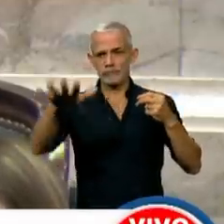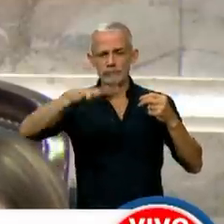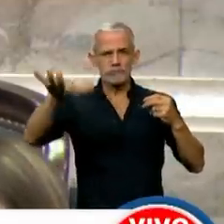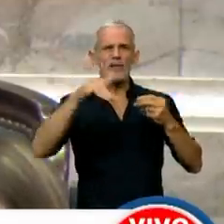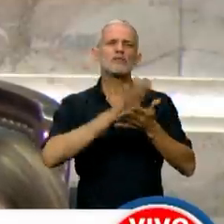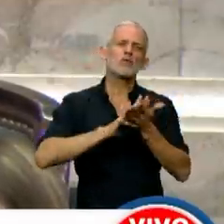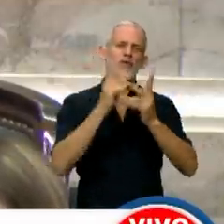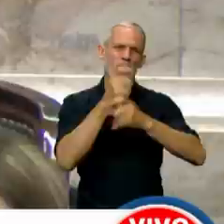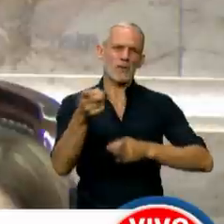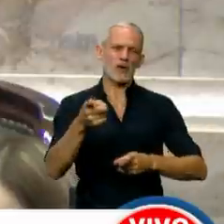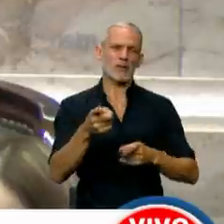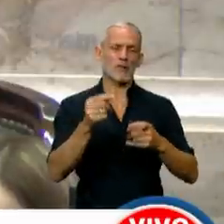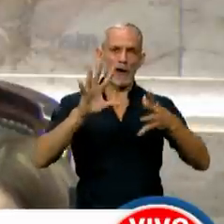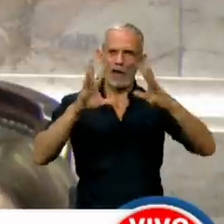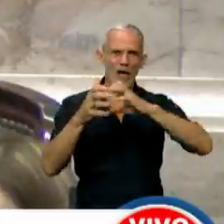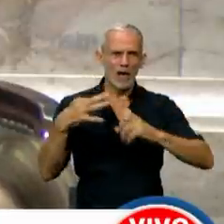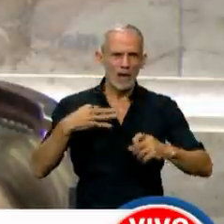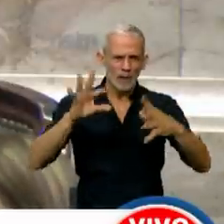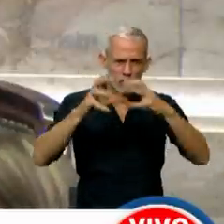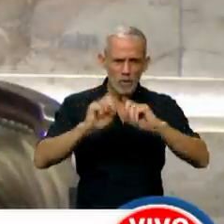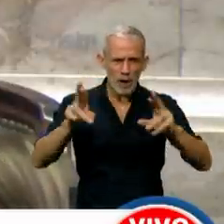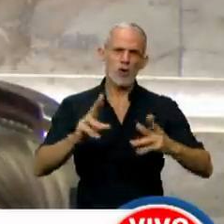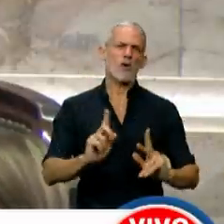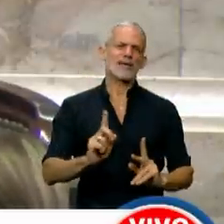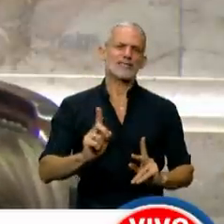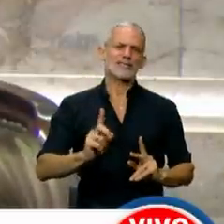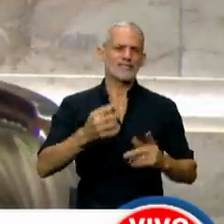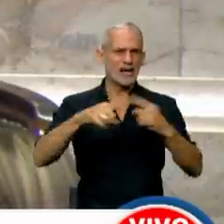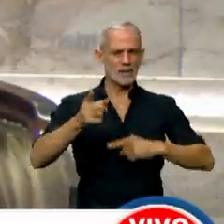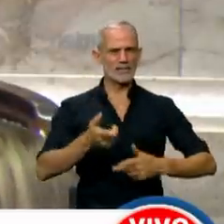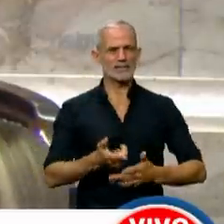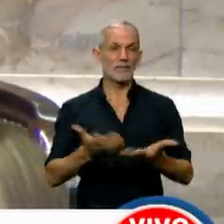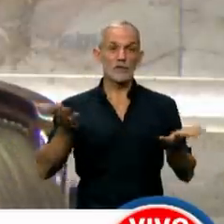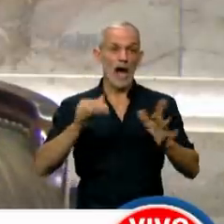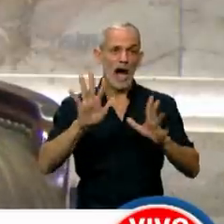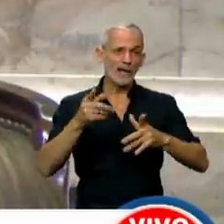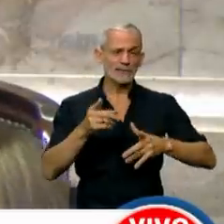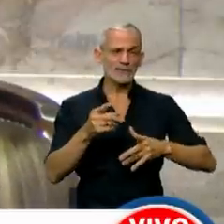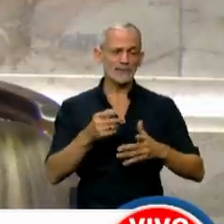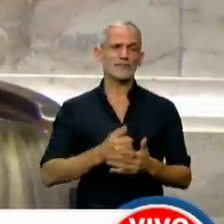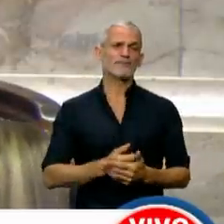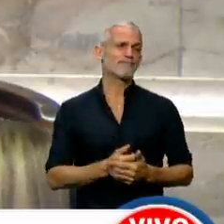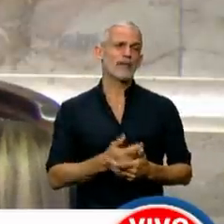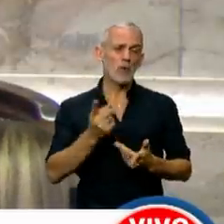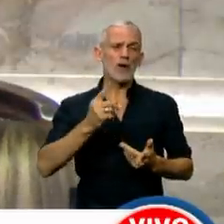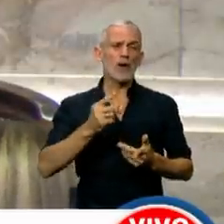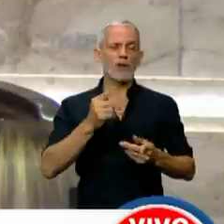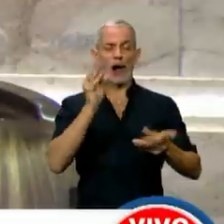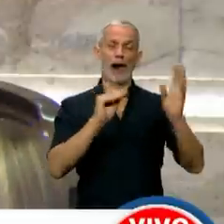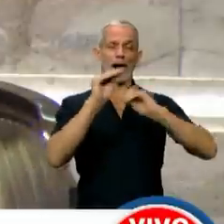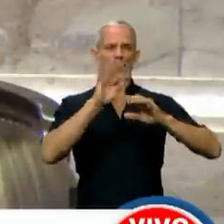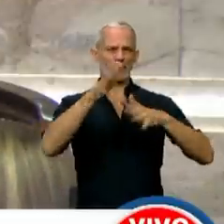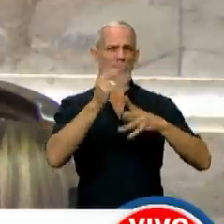no para complicarle la vida y cuando pasan estas cosas cuando haya improvisación